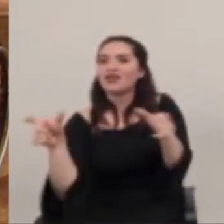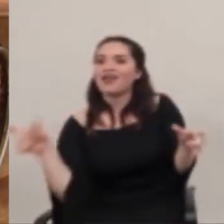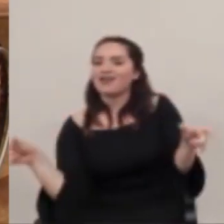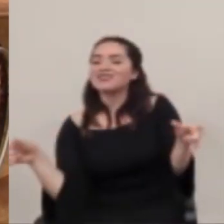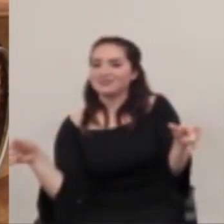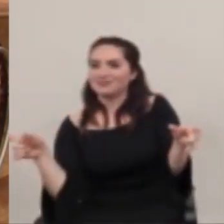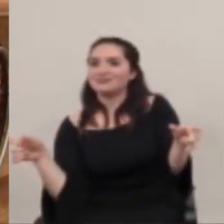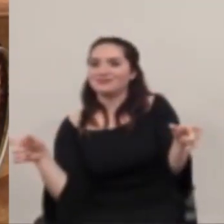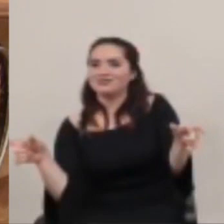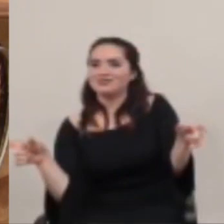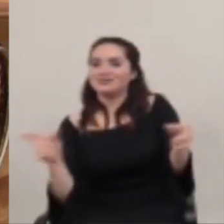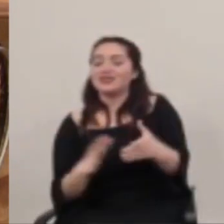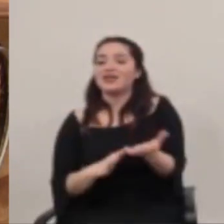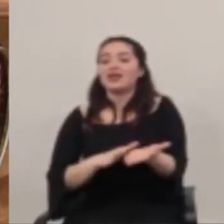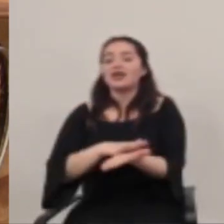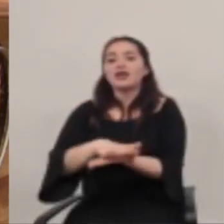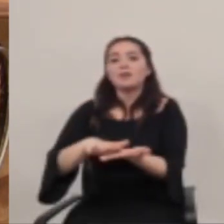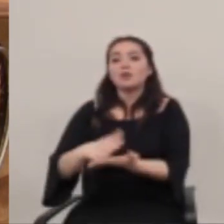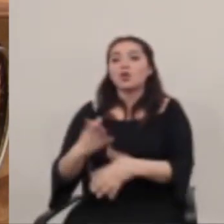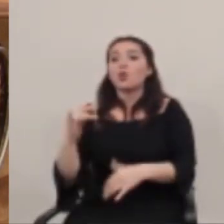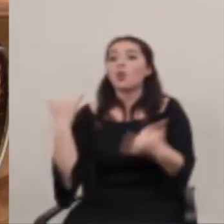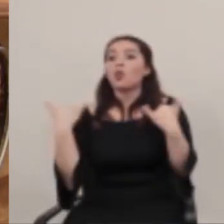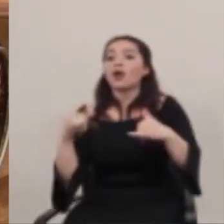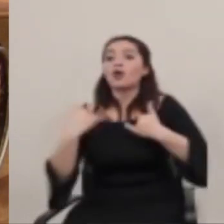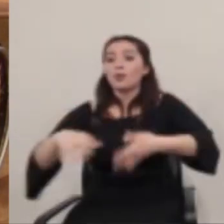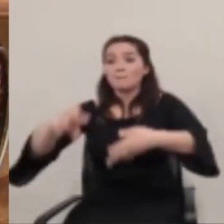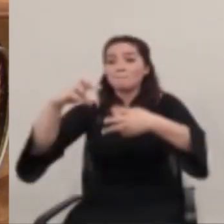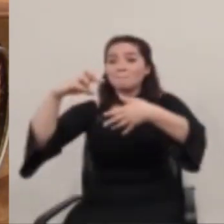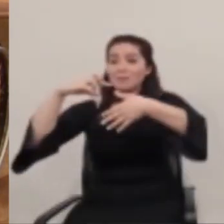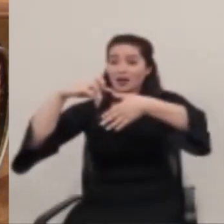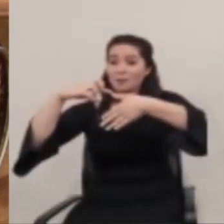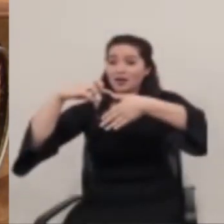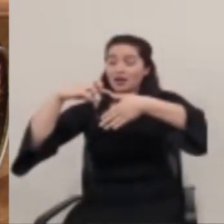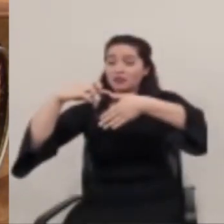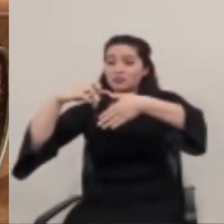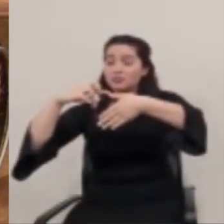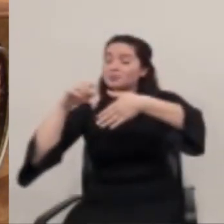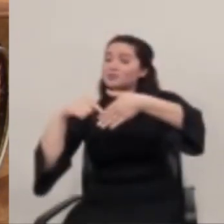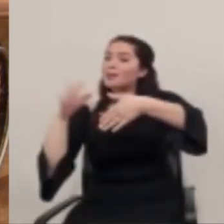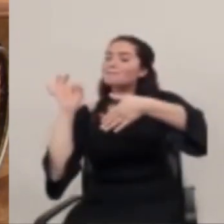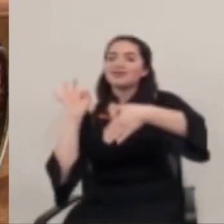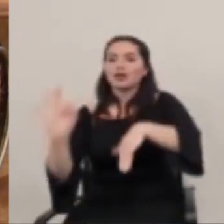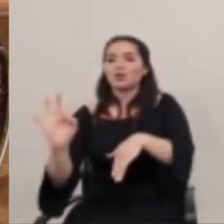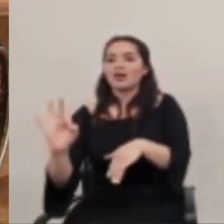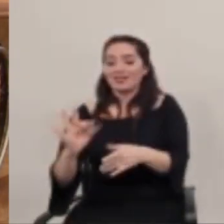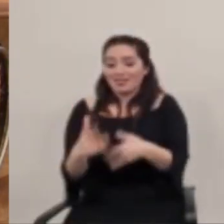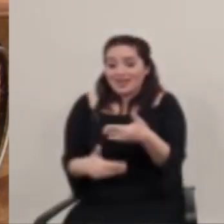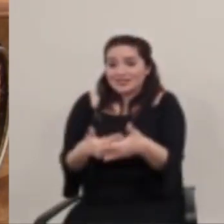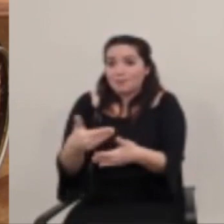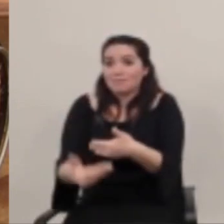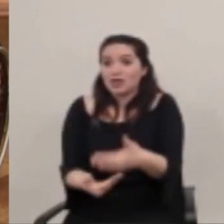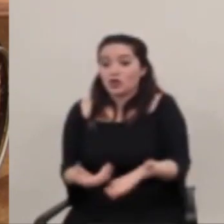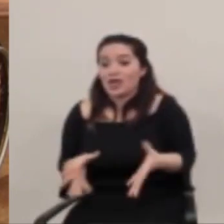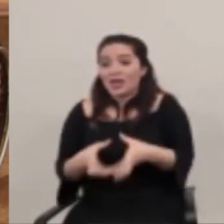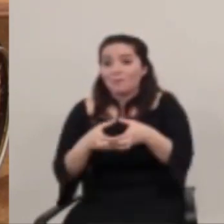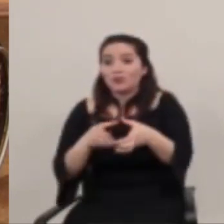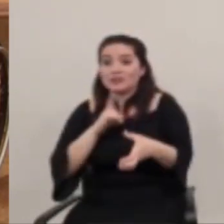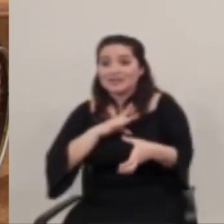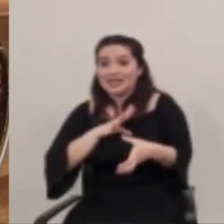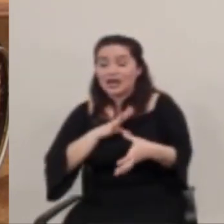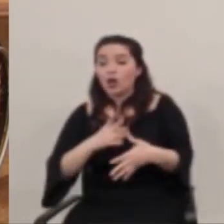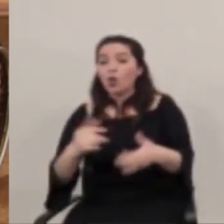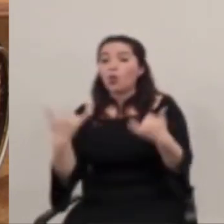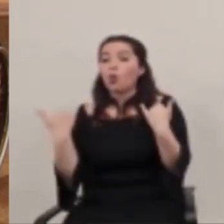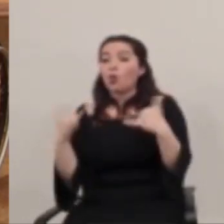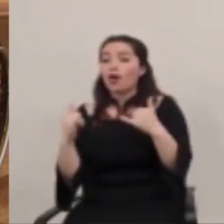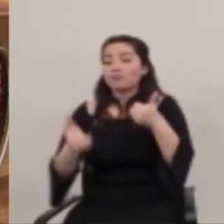tanto, el ejemplo de los Juegos Panamericanos se los traigo a colación en particular porque el desempeño del equipo de Chile en los Juegos